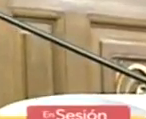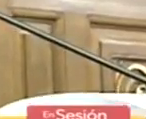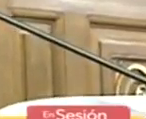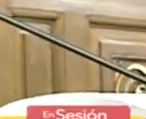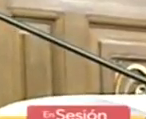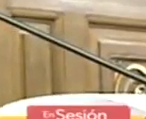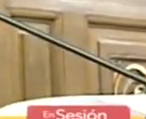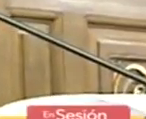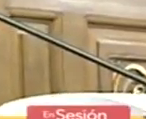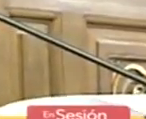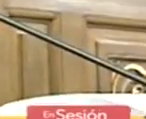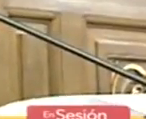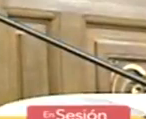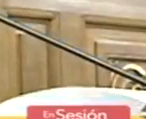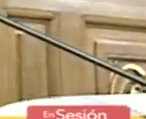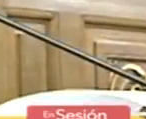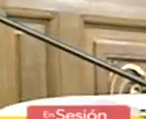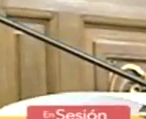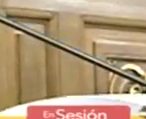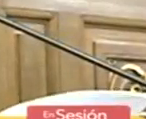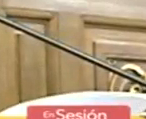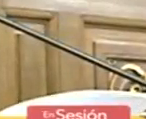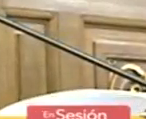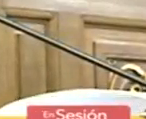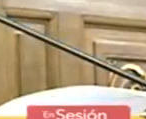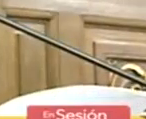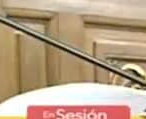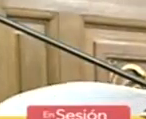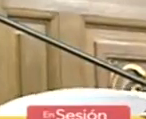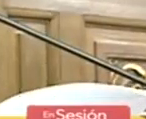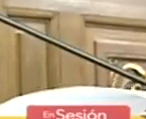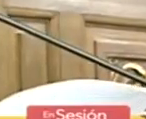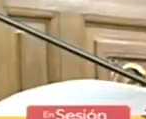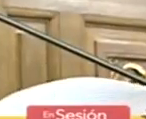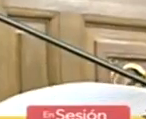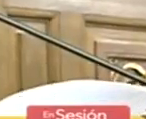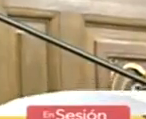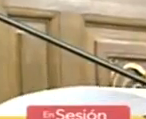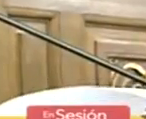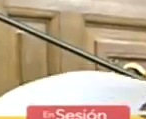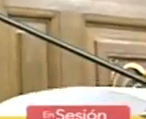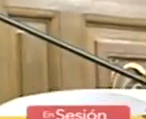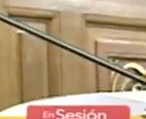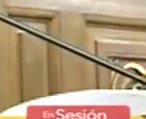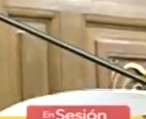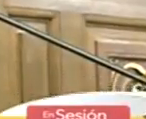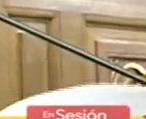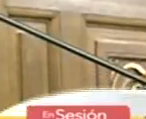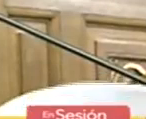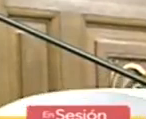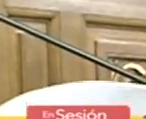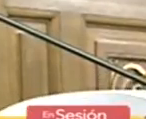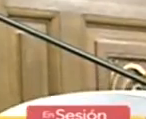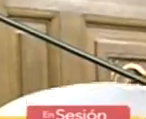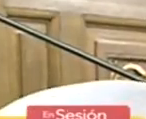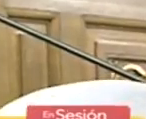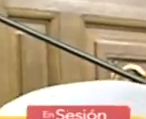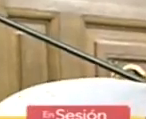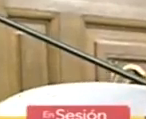al intento deplorable de magnicidio en grado de frustración en el año 2018 contra el ciudadano Nicolás Maduro